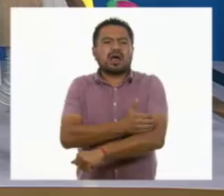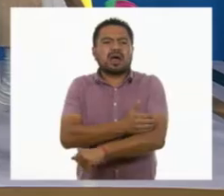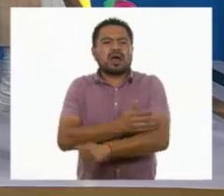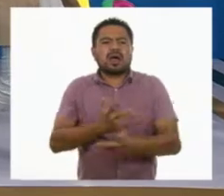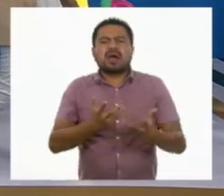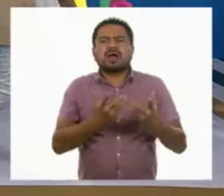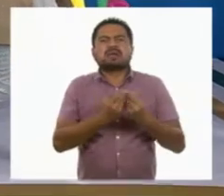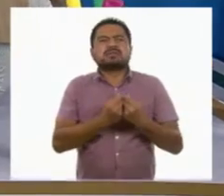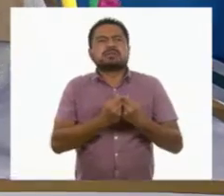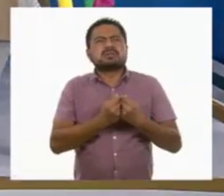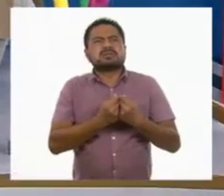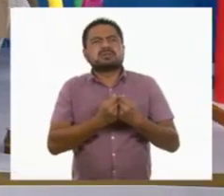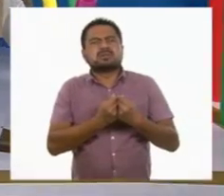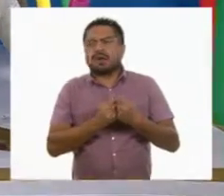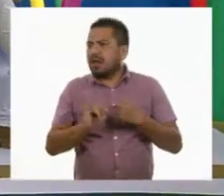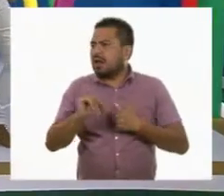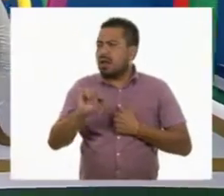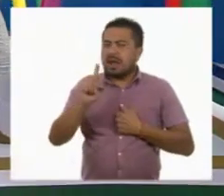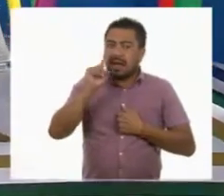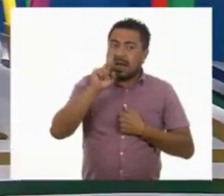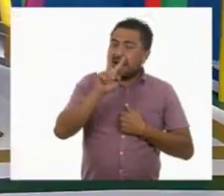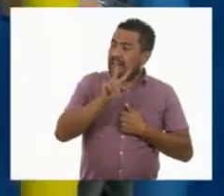vez pasada. Sí.